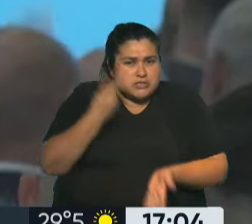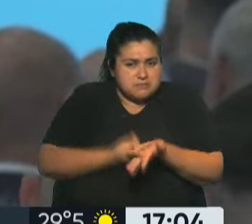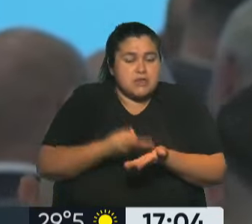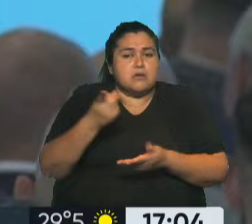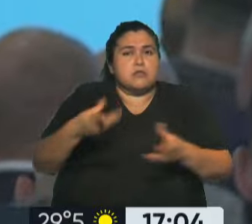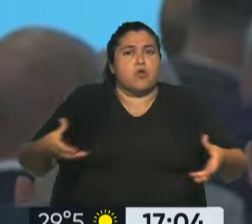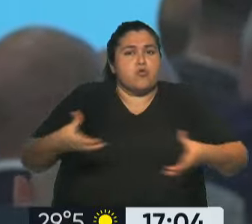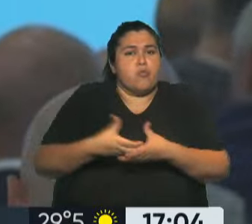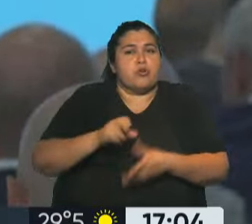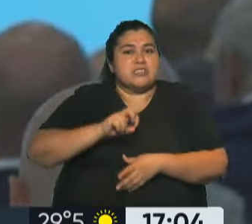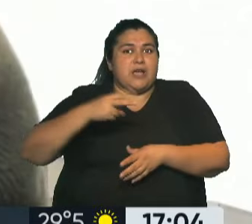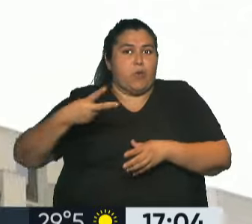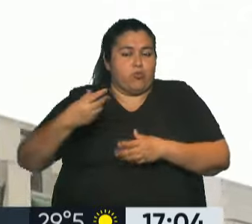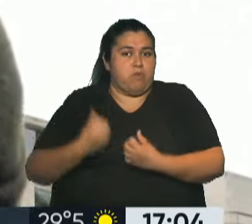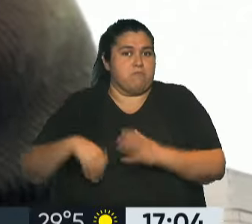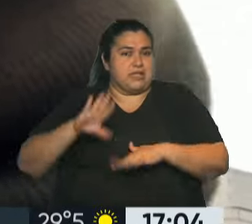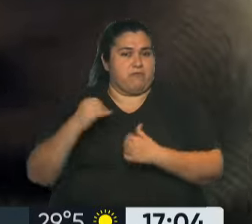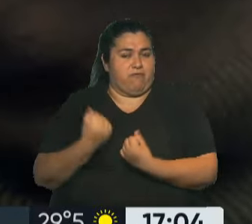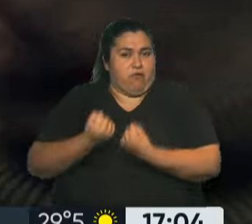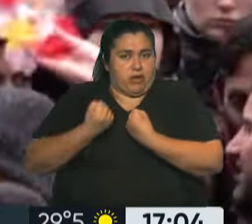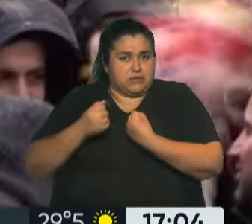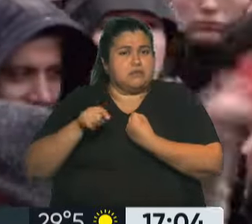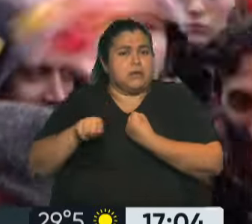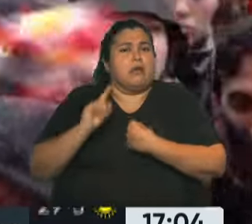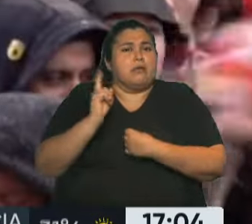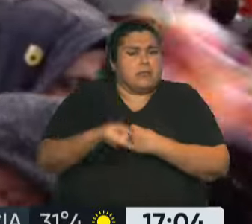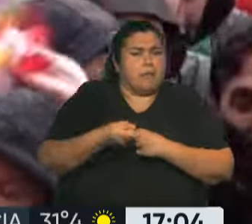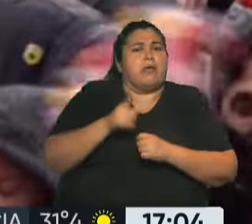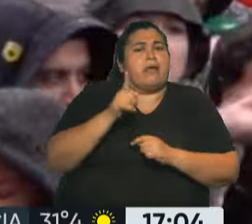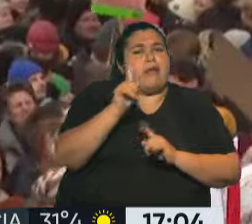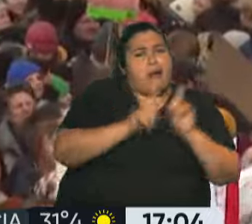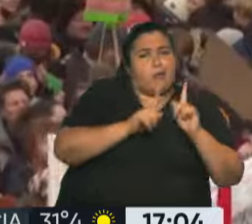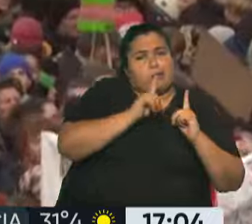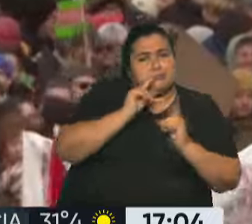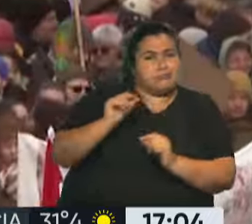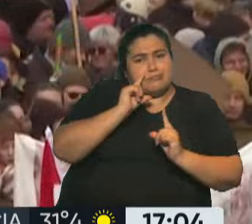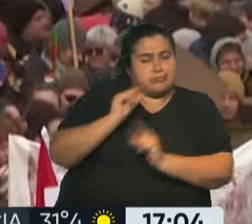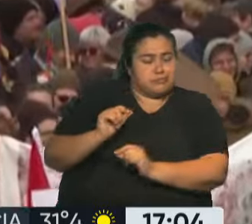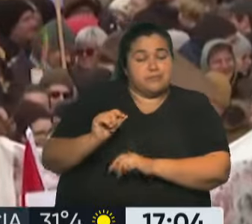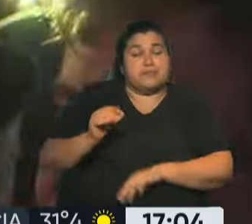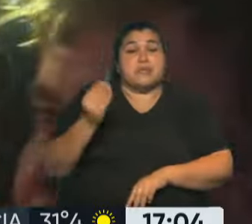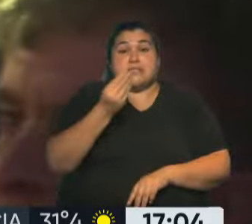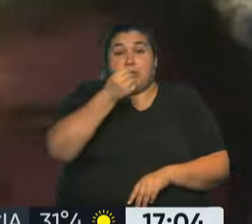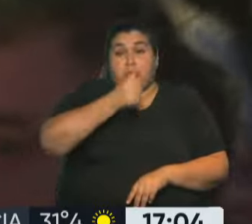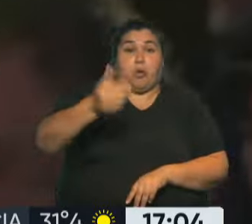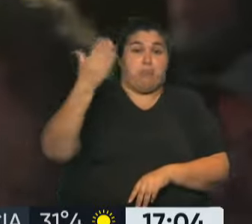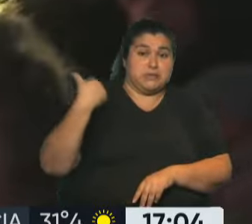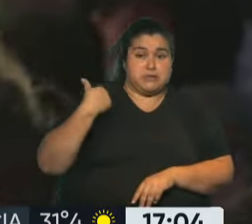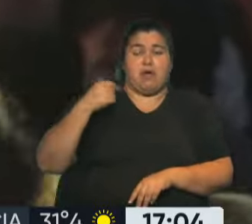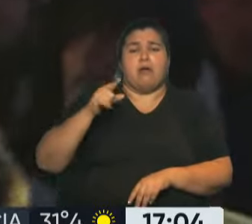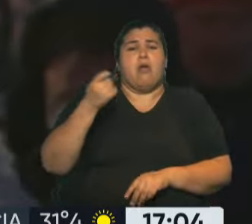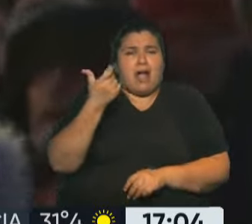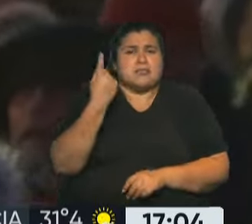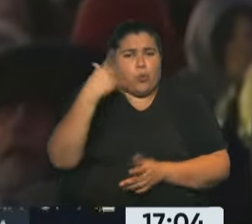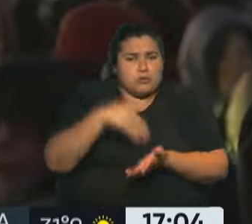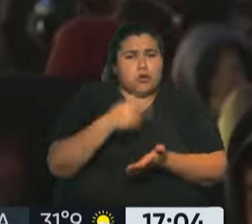con intención de voto en el país, se multiplican también las expresiones de rechazo. El fin de semana pasado, cerca de